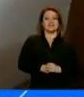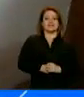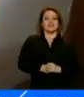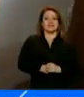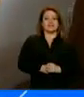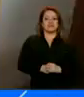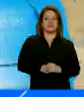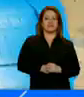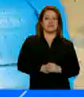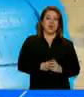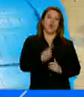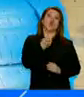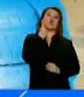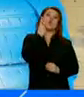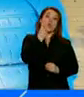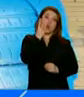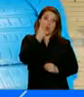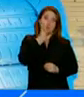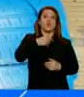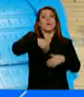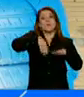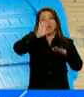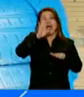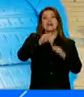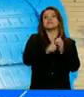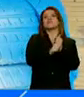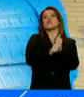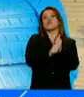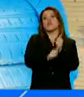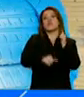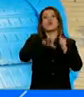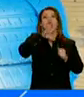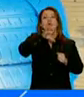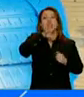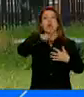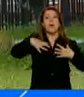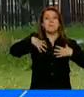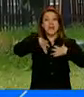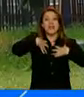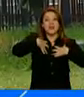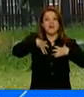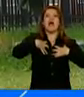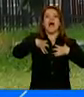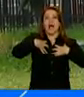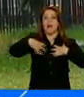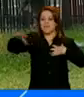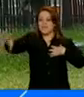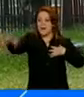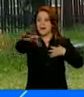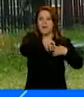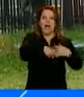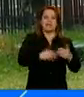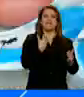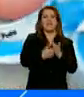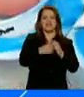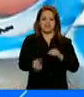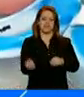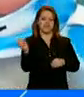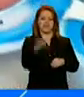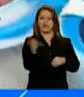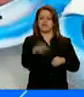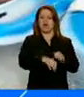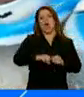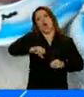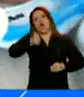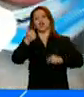Un punto va dirigido a las excretas de perro, para todos los que pasean o sacan sus animales tengan donde botar. El otro punto va dirigido